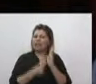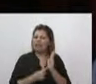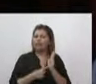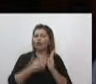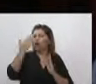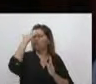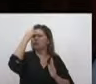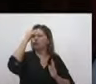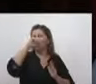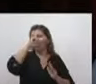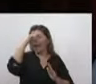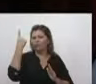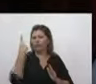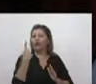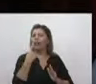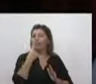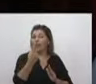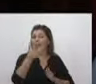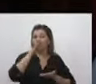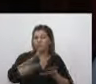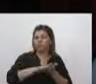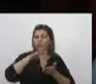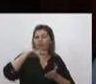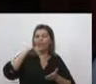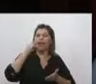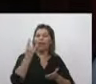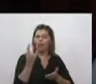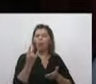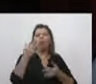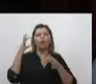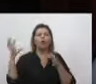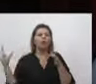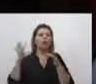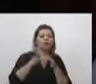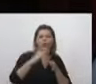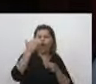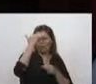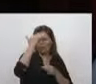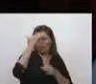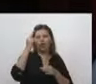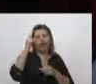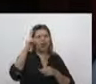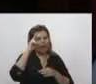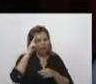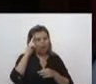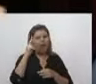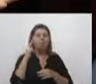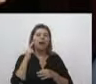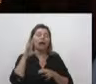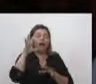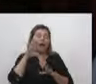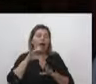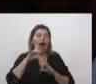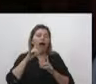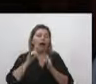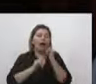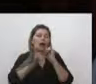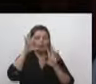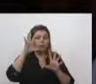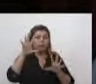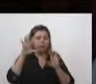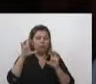es la oposición. Por supuesto. Así que la única decisión unilateral que podía haber o inconsulta era la de Claro, Victoria y también